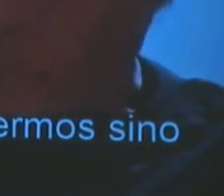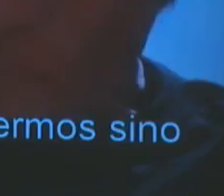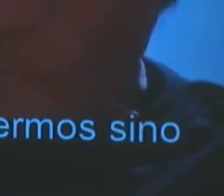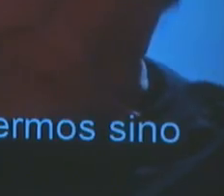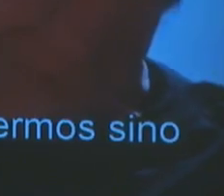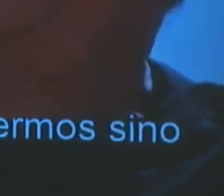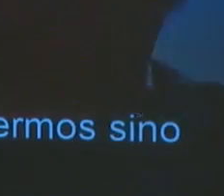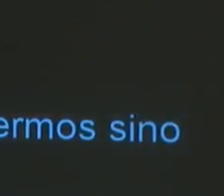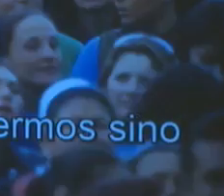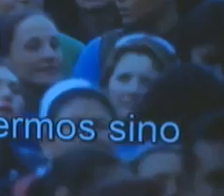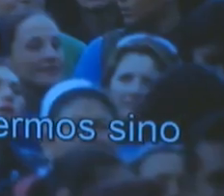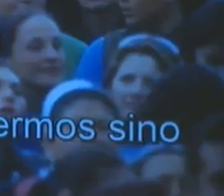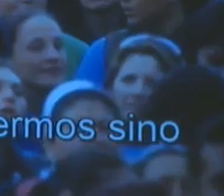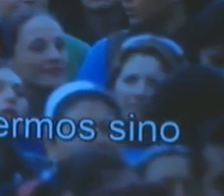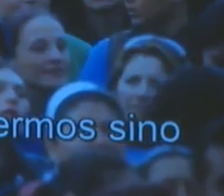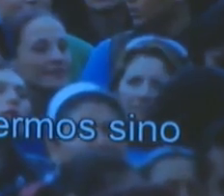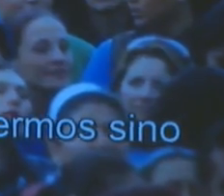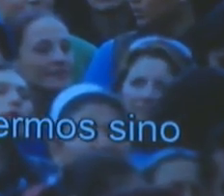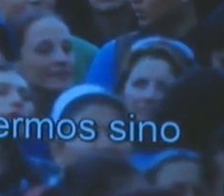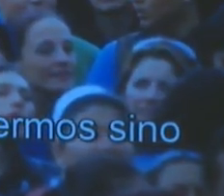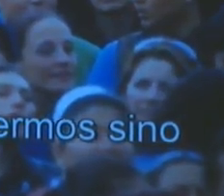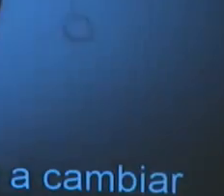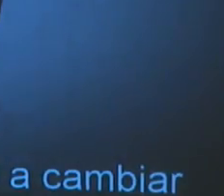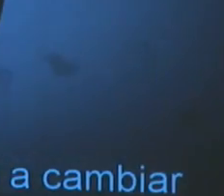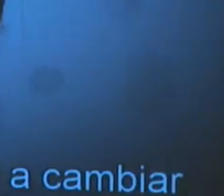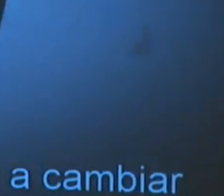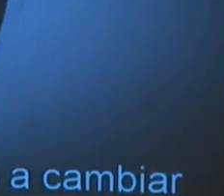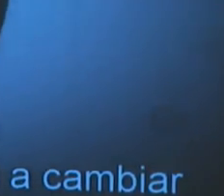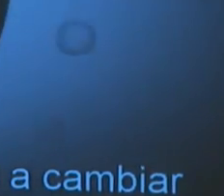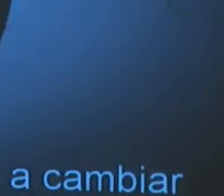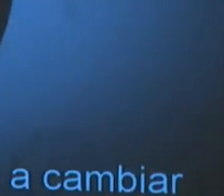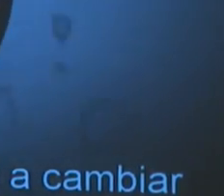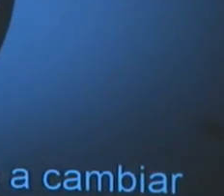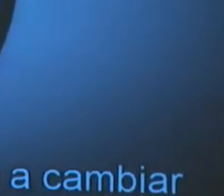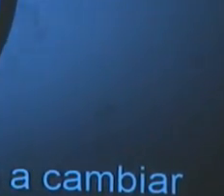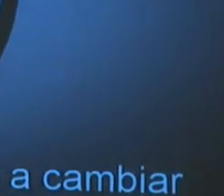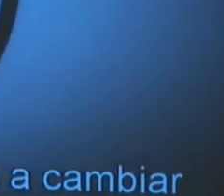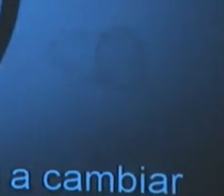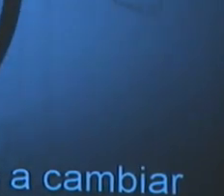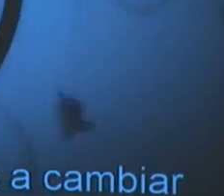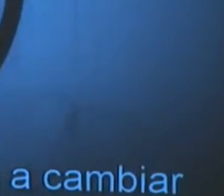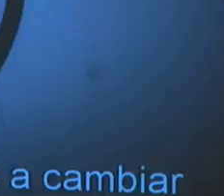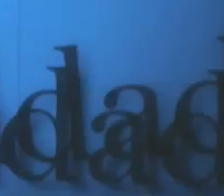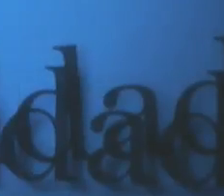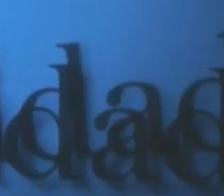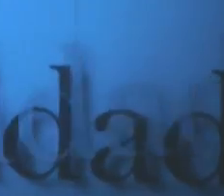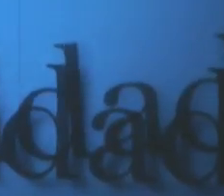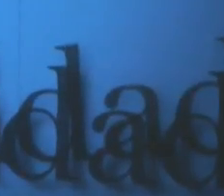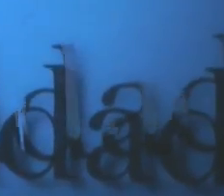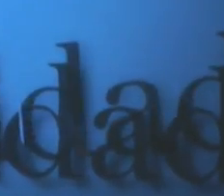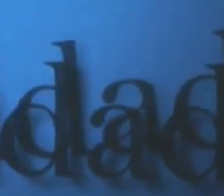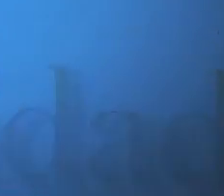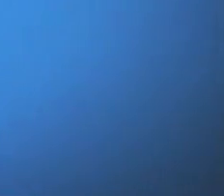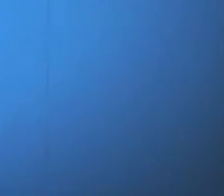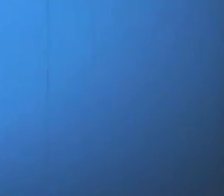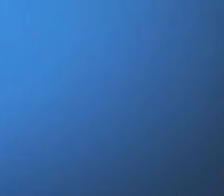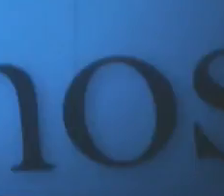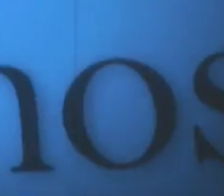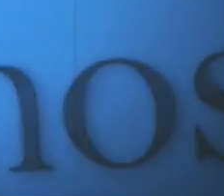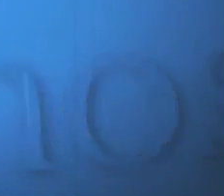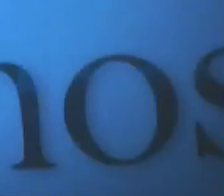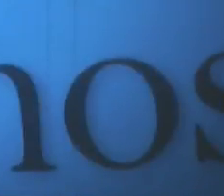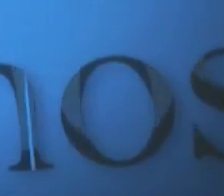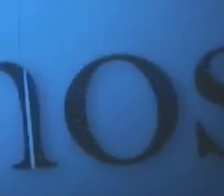enfermos sino como sujetos de derechos ciudadanos como todos nosotros despierten ayúdenos a cambiar esta situación